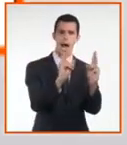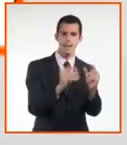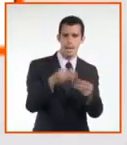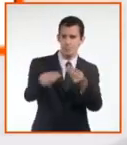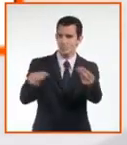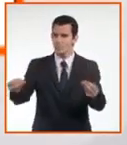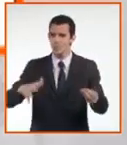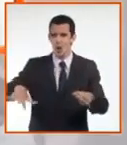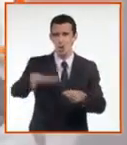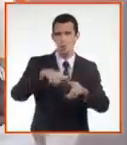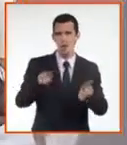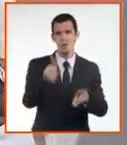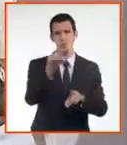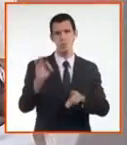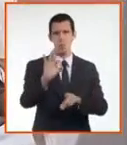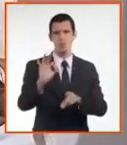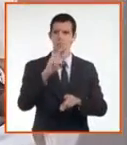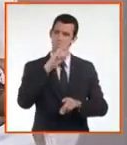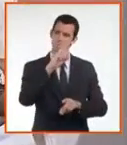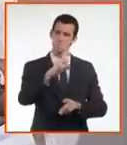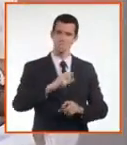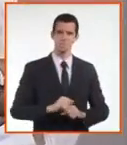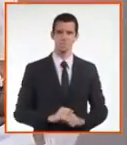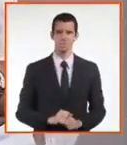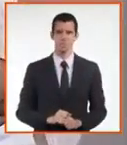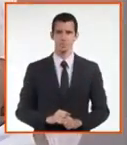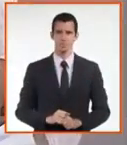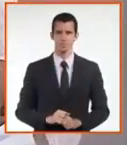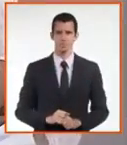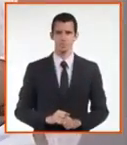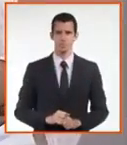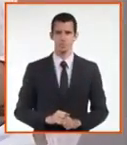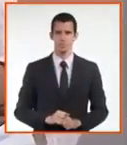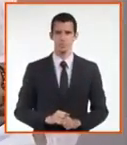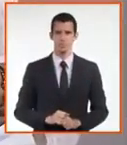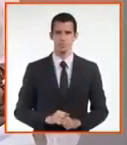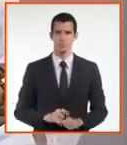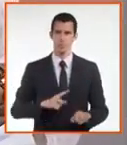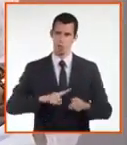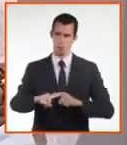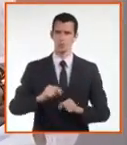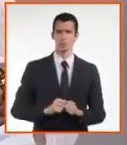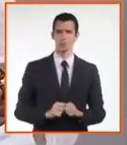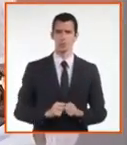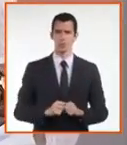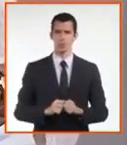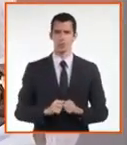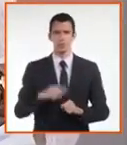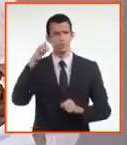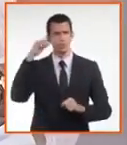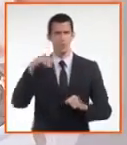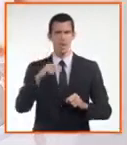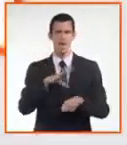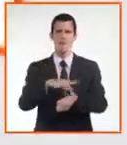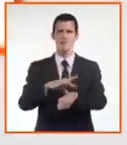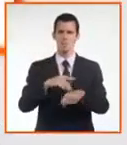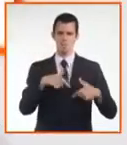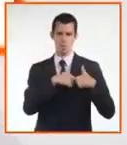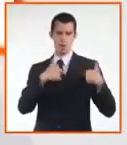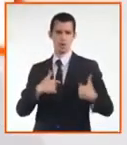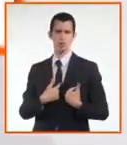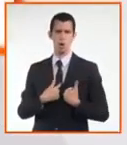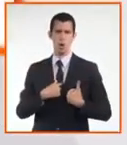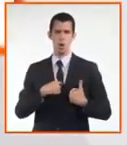en cuanto a los antiarrítmicos nosotros fabricamos 363 hospitalarios y 3 para la farmacia hay